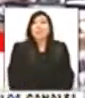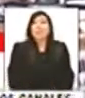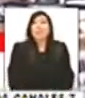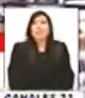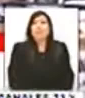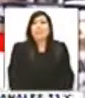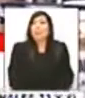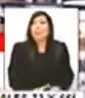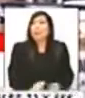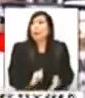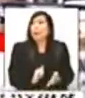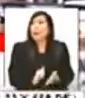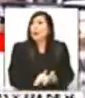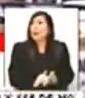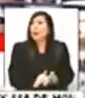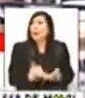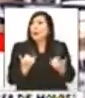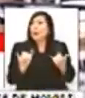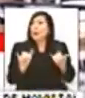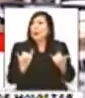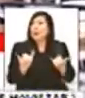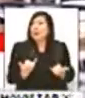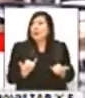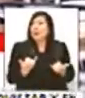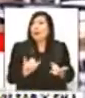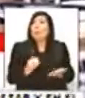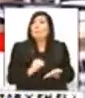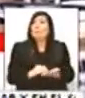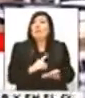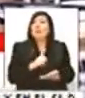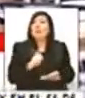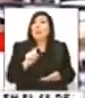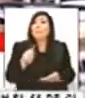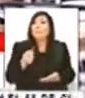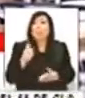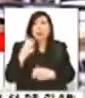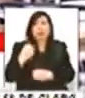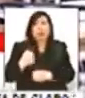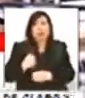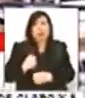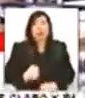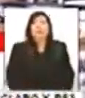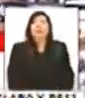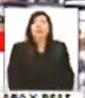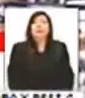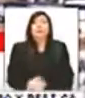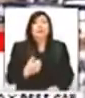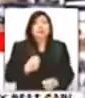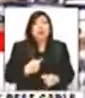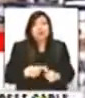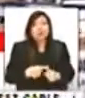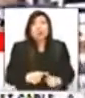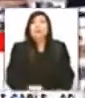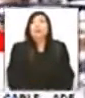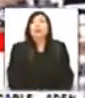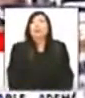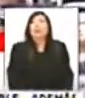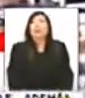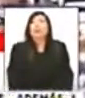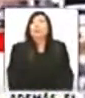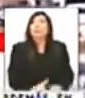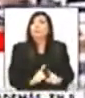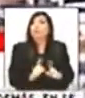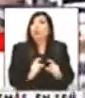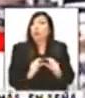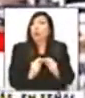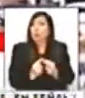Nacional, y que acá hubieron más de 100.000 operaciones que se hizo con la Policía, las Fuerzas Armadas, etcétera, y se han cuestionado